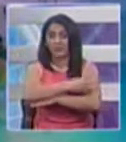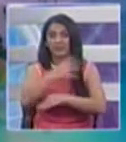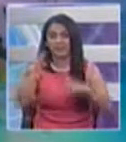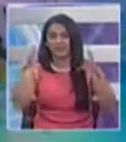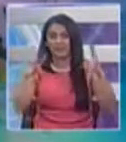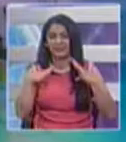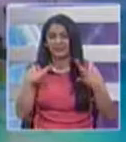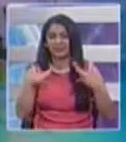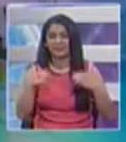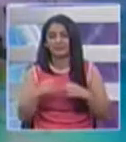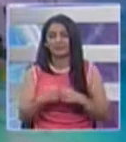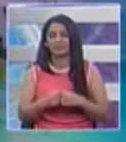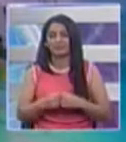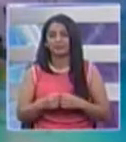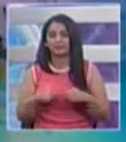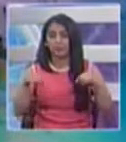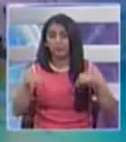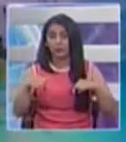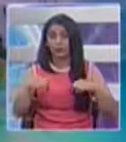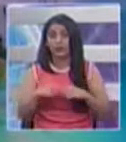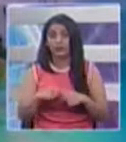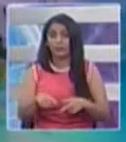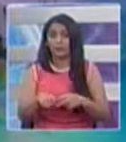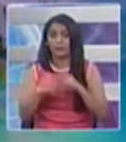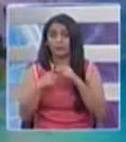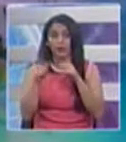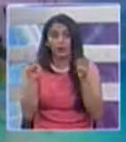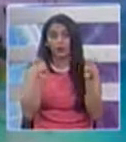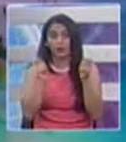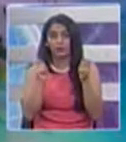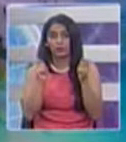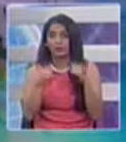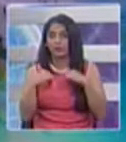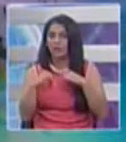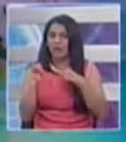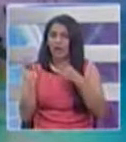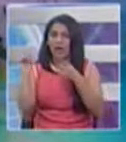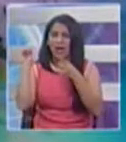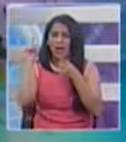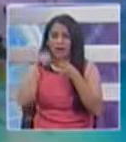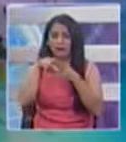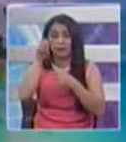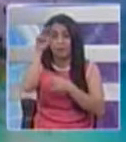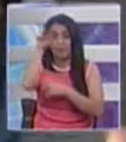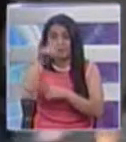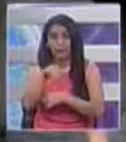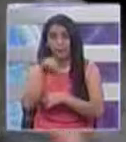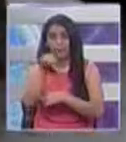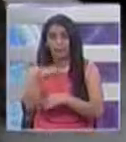ejecuta un operativo que empezó justo este mediodía y se extenderá hasta las 24 horas del martes.